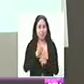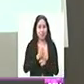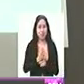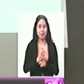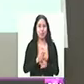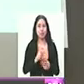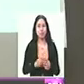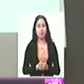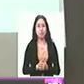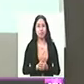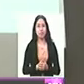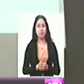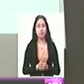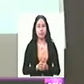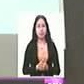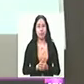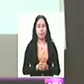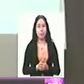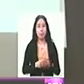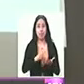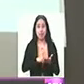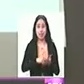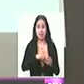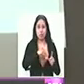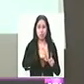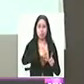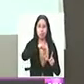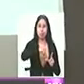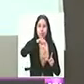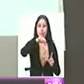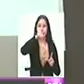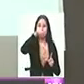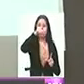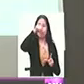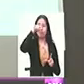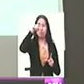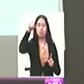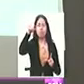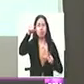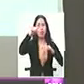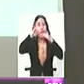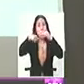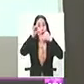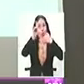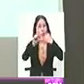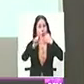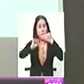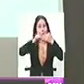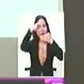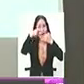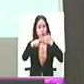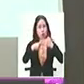fue incrementándose hasta llegar a el periodo de julio y agosto en el que